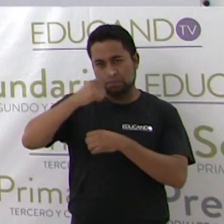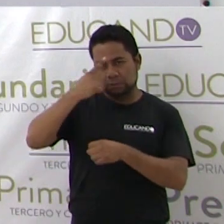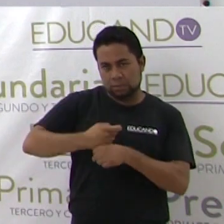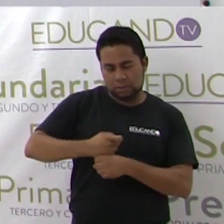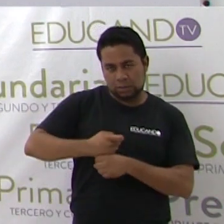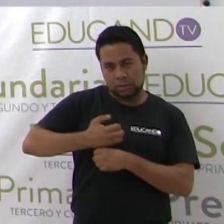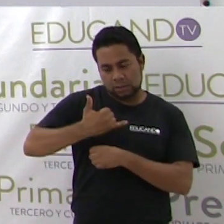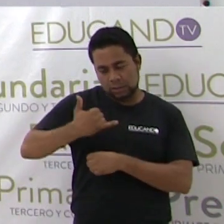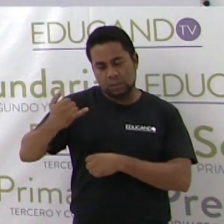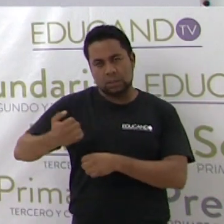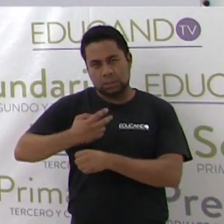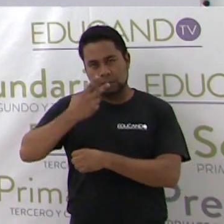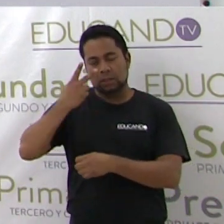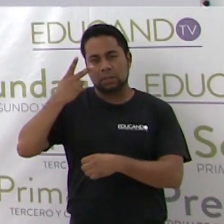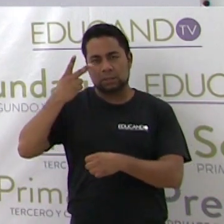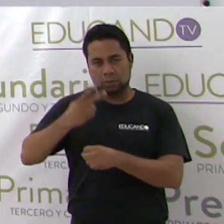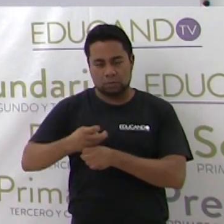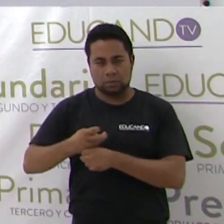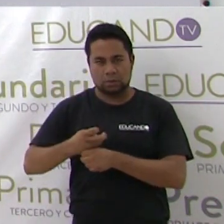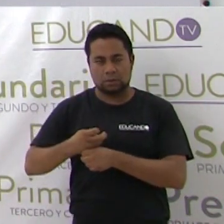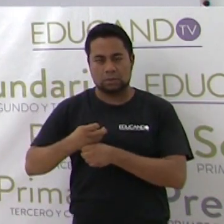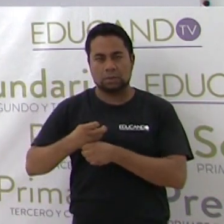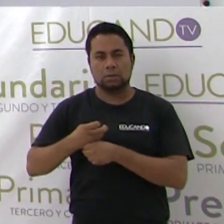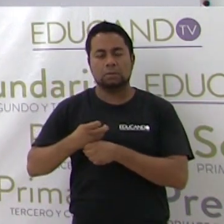y segunda